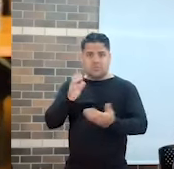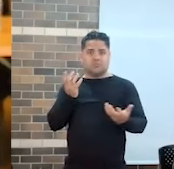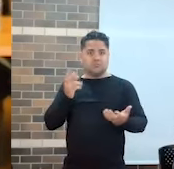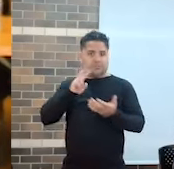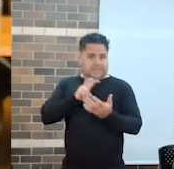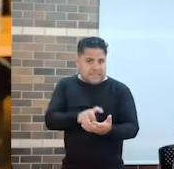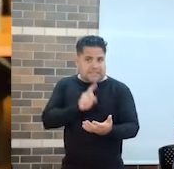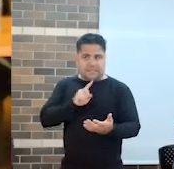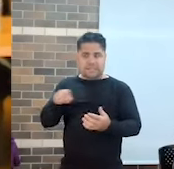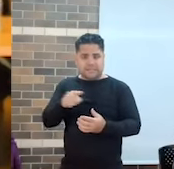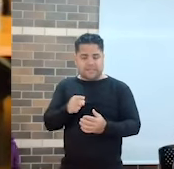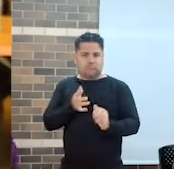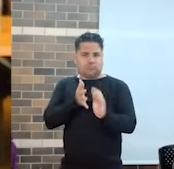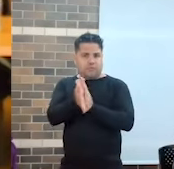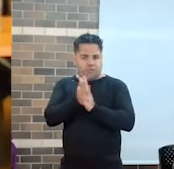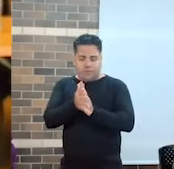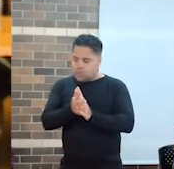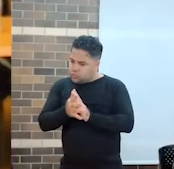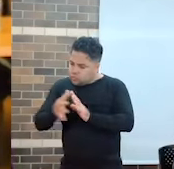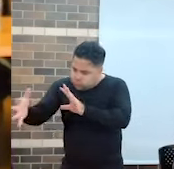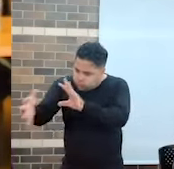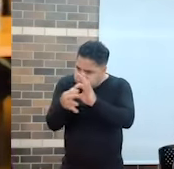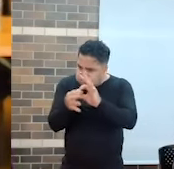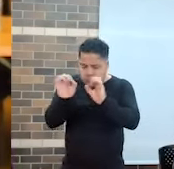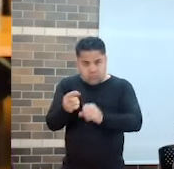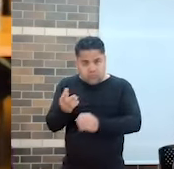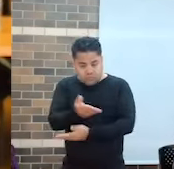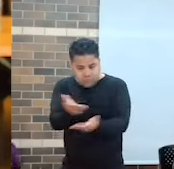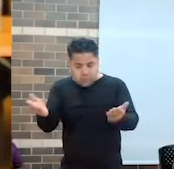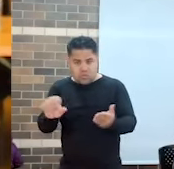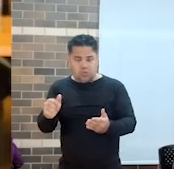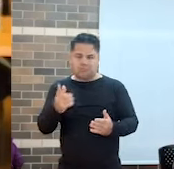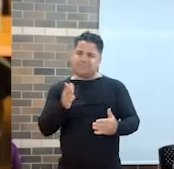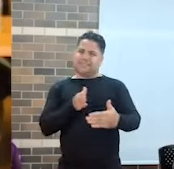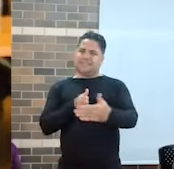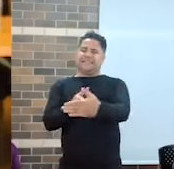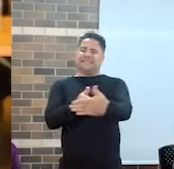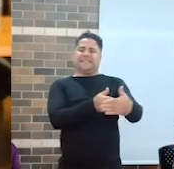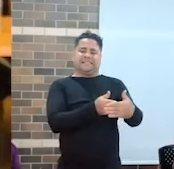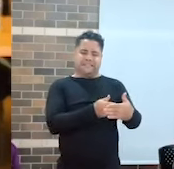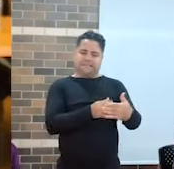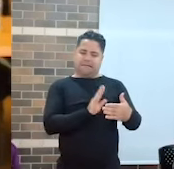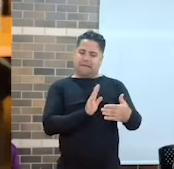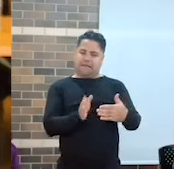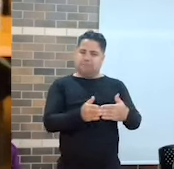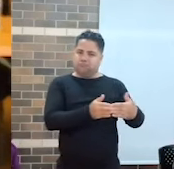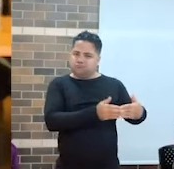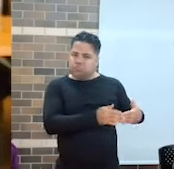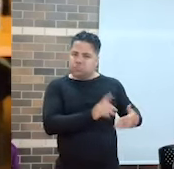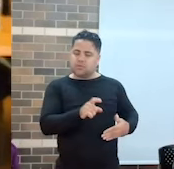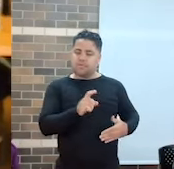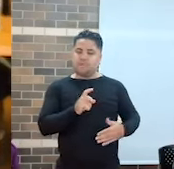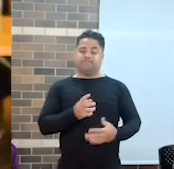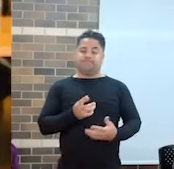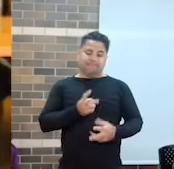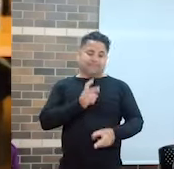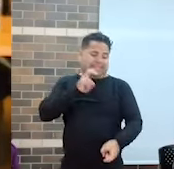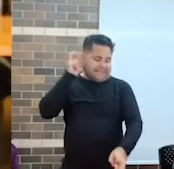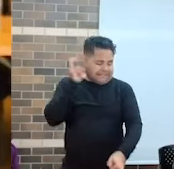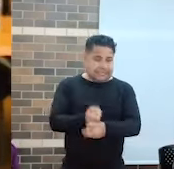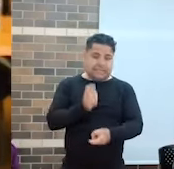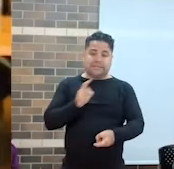de acercarse a la información, ¿cierto? Entonces, siento que esa es una barrera importante. Es complejo de alguna manera